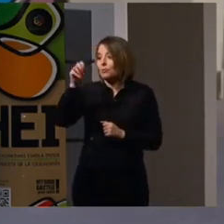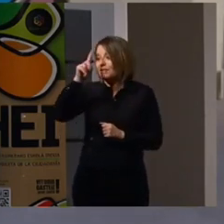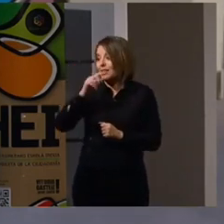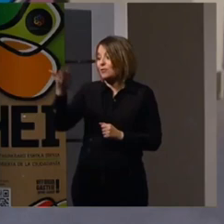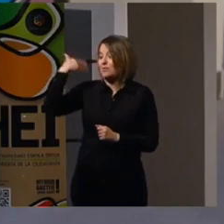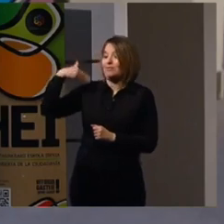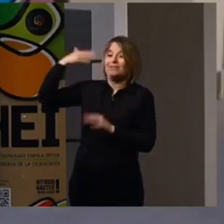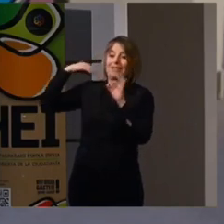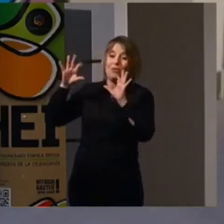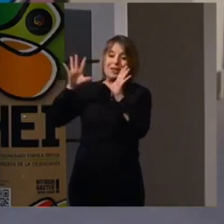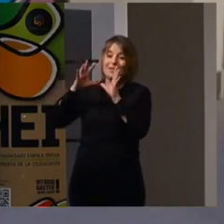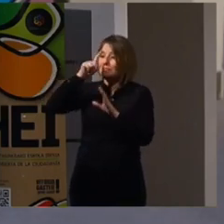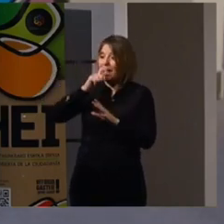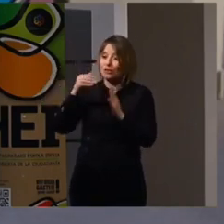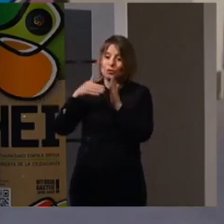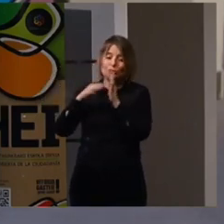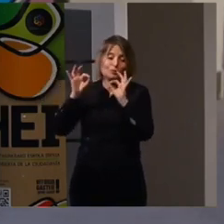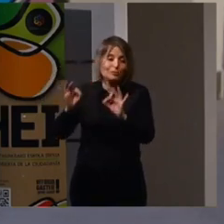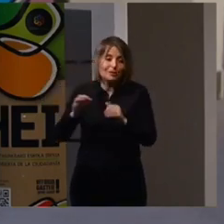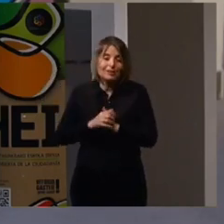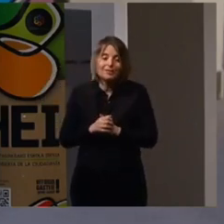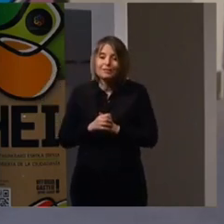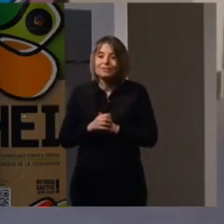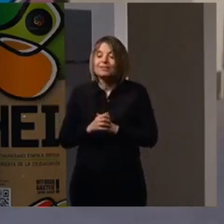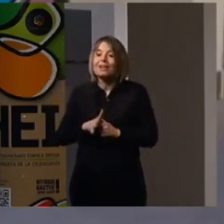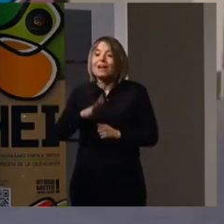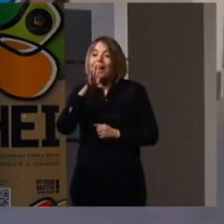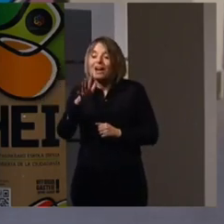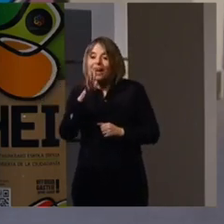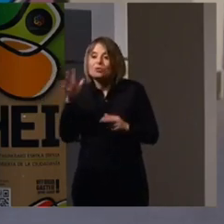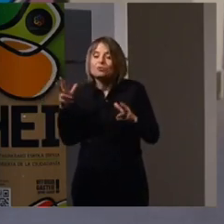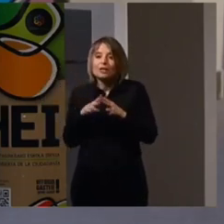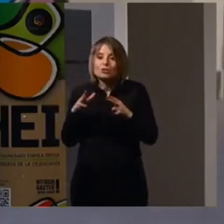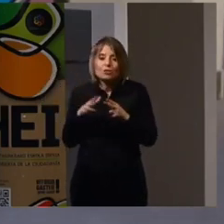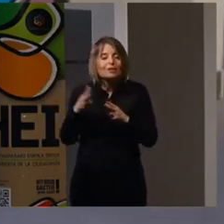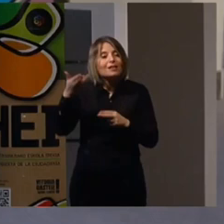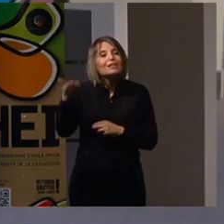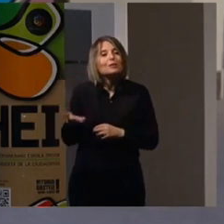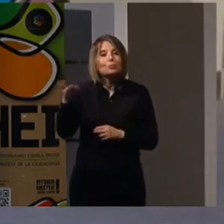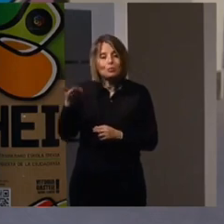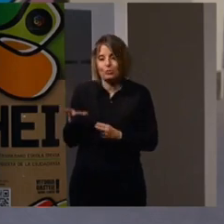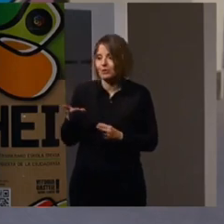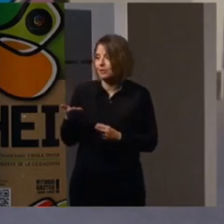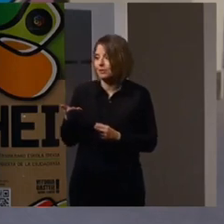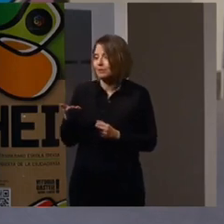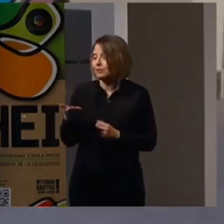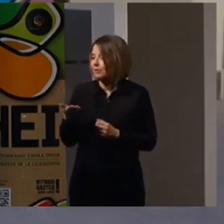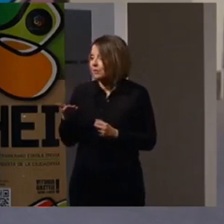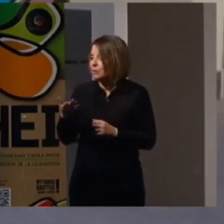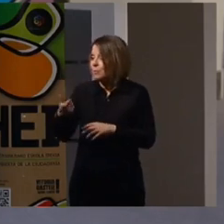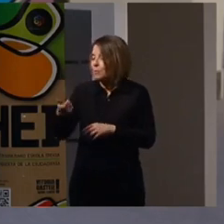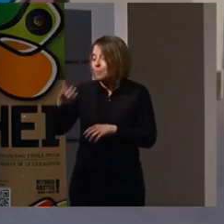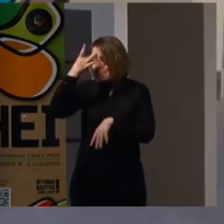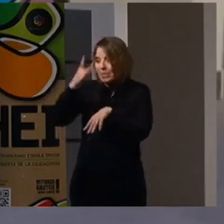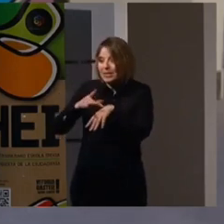hace 10.000, ¿vale? Lo que tiene que ver con la causa social es súper importante y no puedes hacer